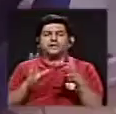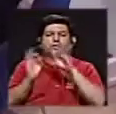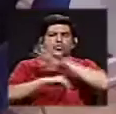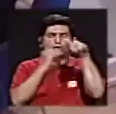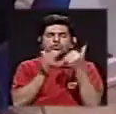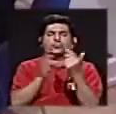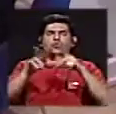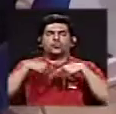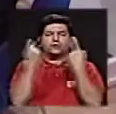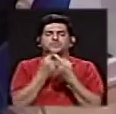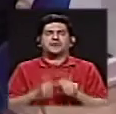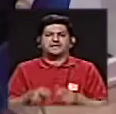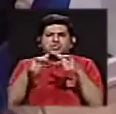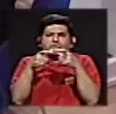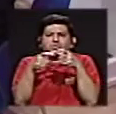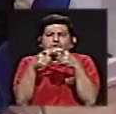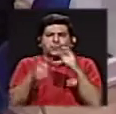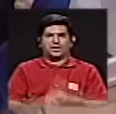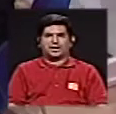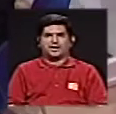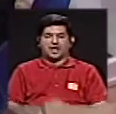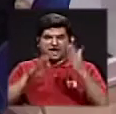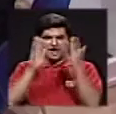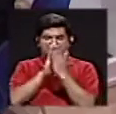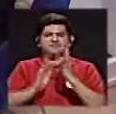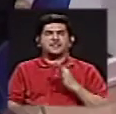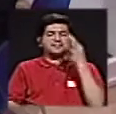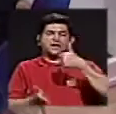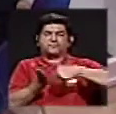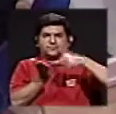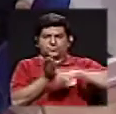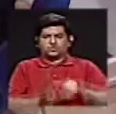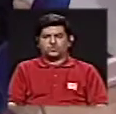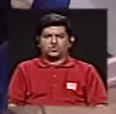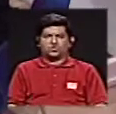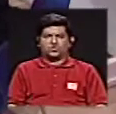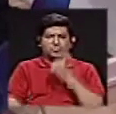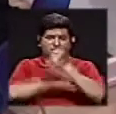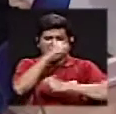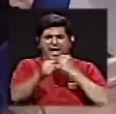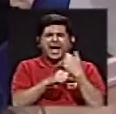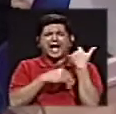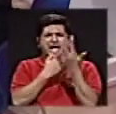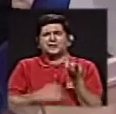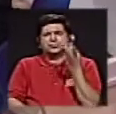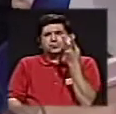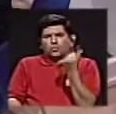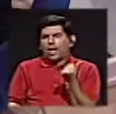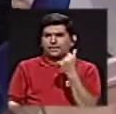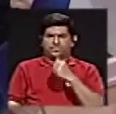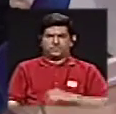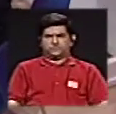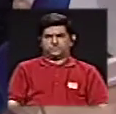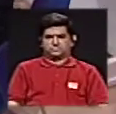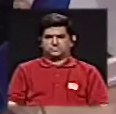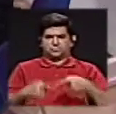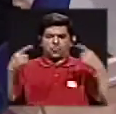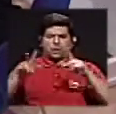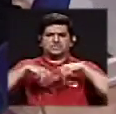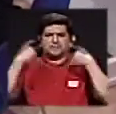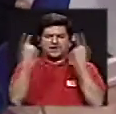partidos minoritarios para enfrentar las próximas elecciones cuántos años vamos a tener que esperar contra el